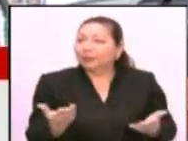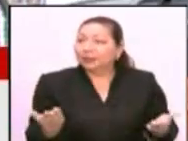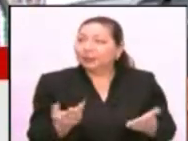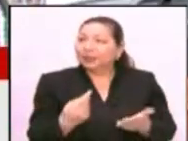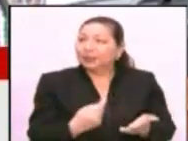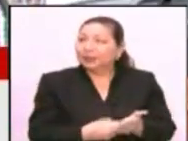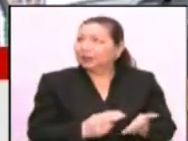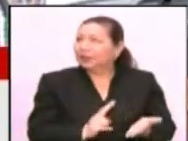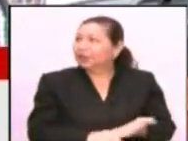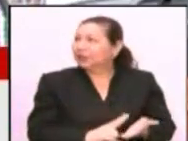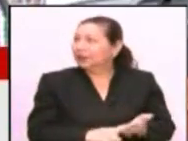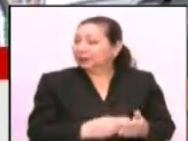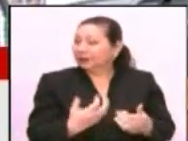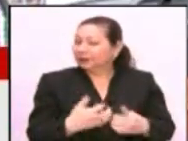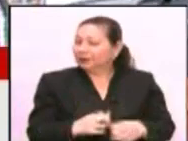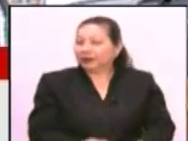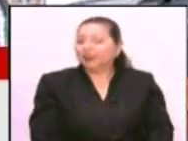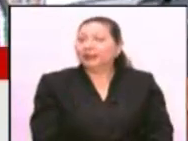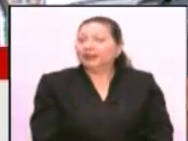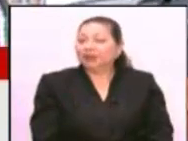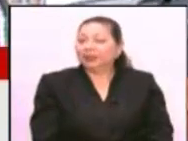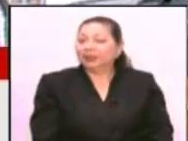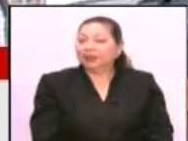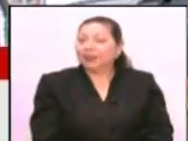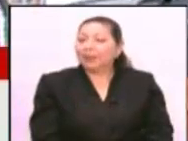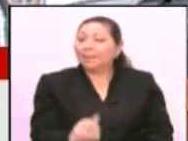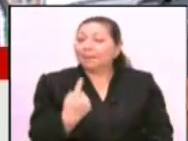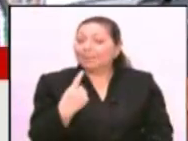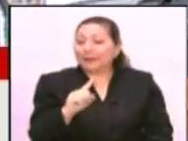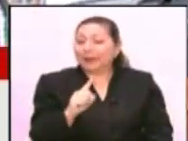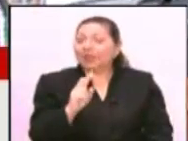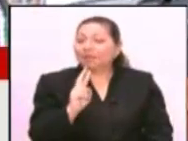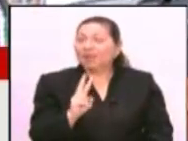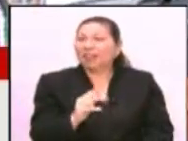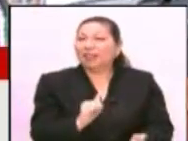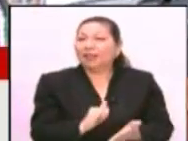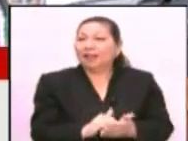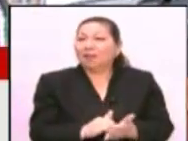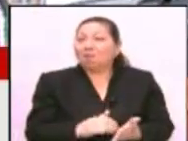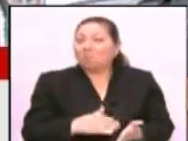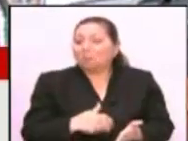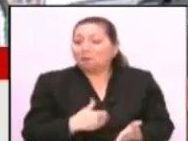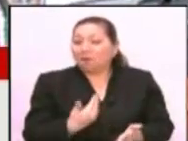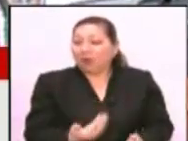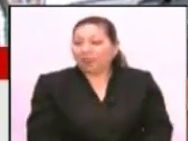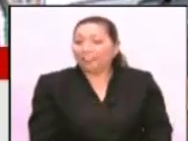incentivos tributarios de cara a las pequeñas y microempresas, para ver de qué forma podría